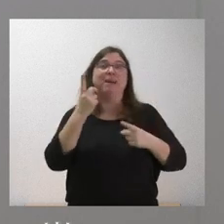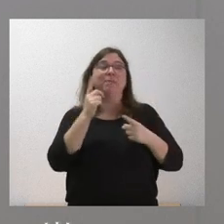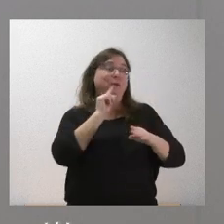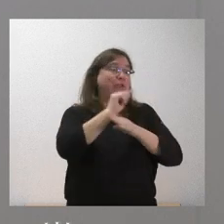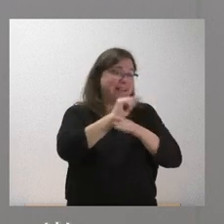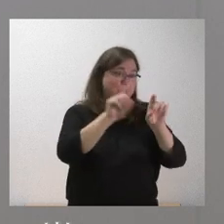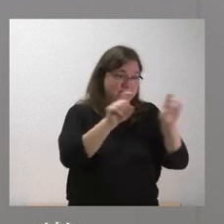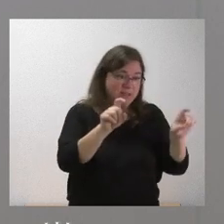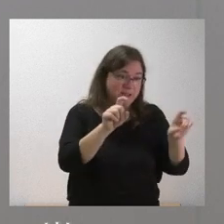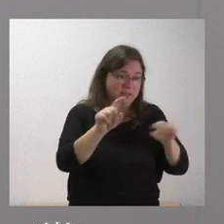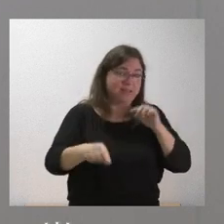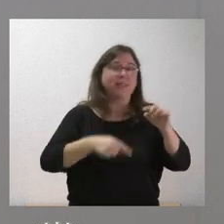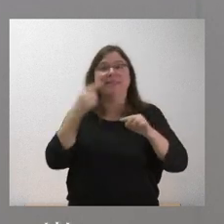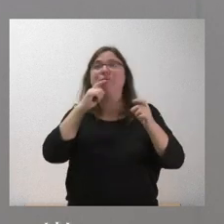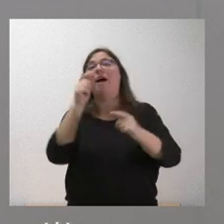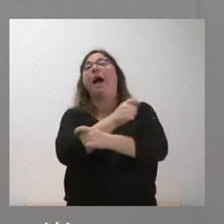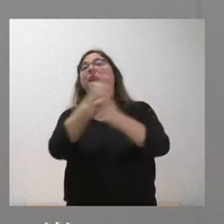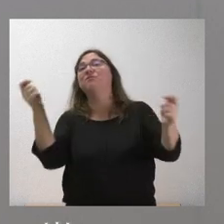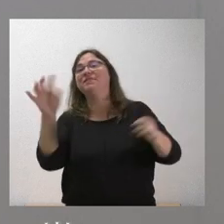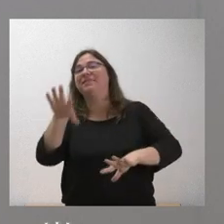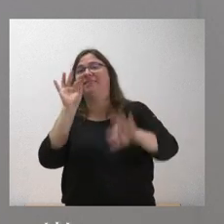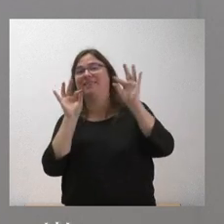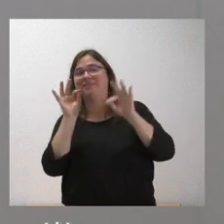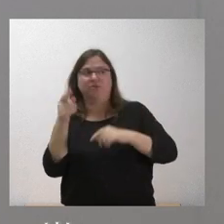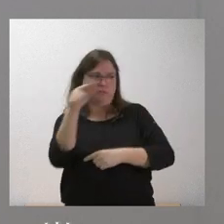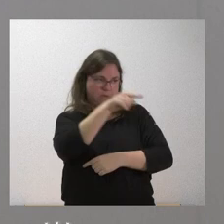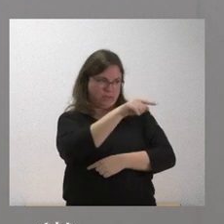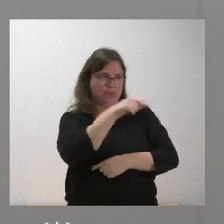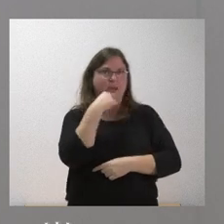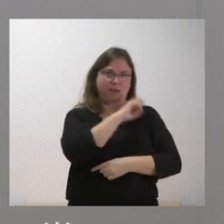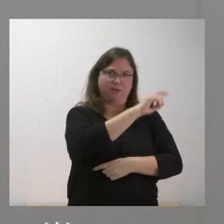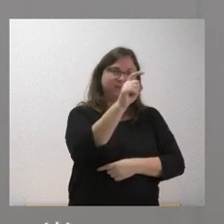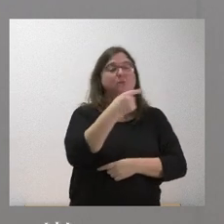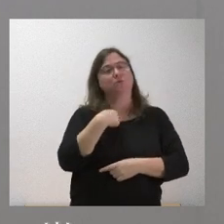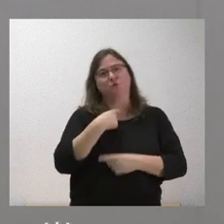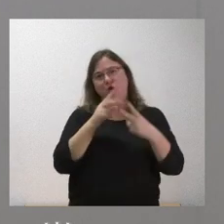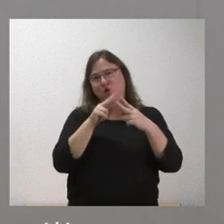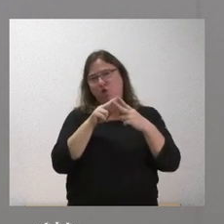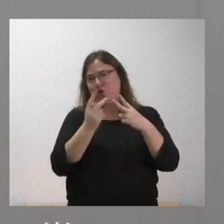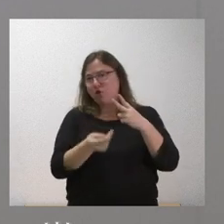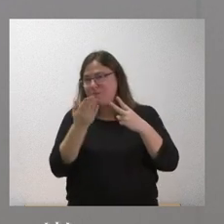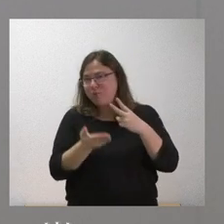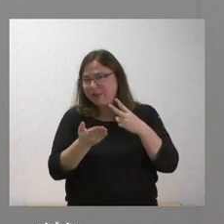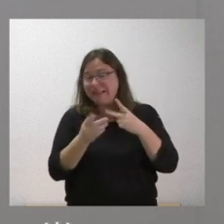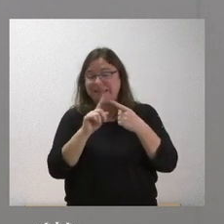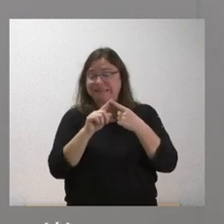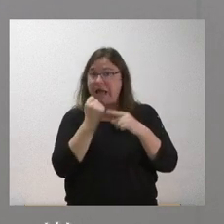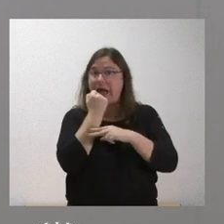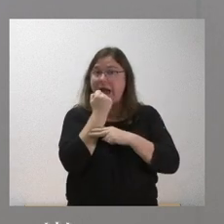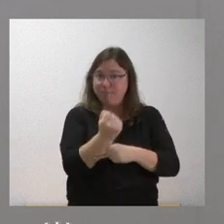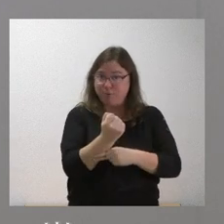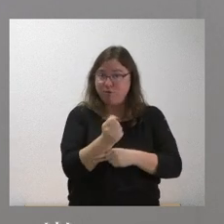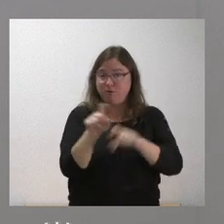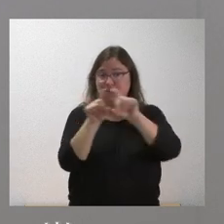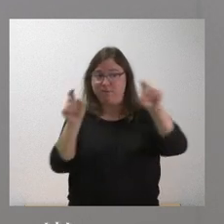empresas y luego anuncian las decisiones que corresponde anunciar a las empresas nosotros hacemos dos cosas muy importantes que es apoyar a quien invierte en